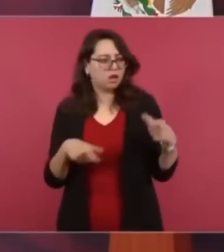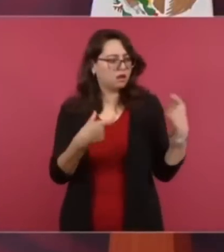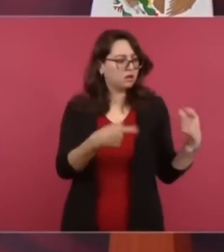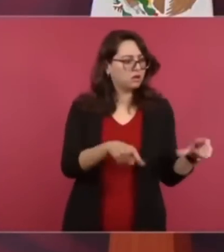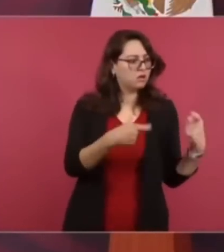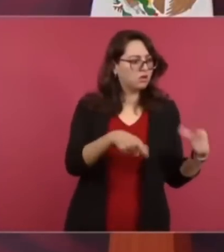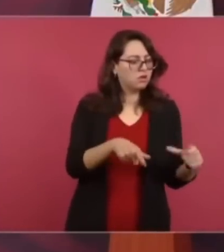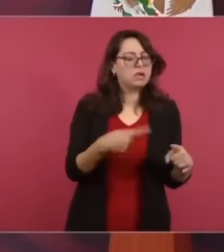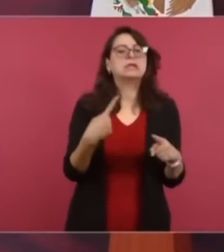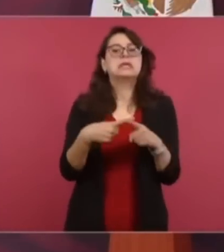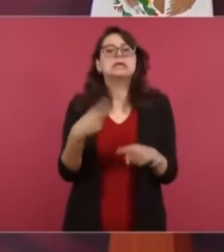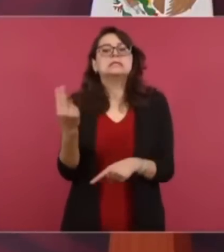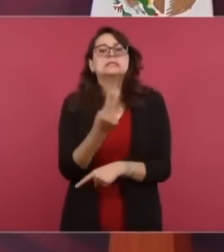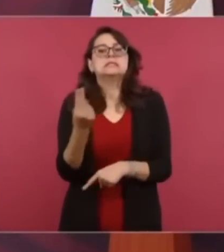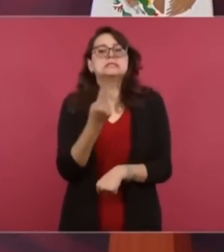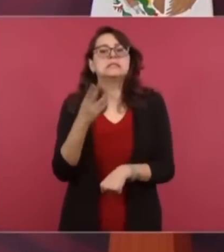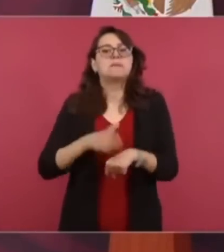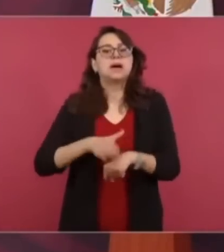desiguales.